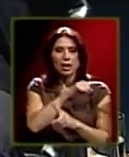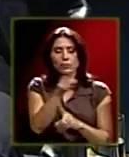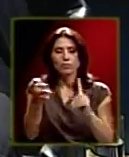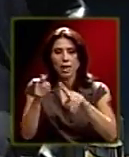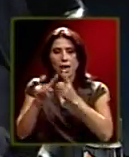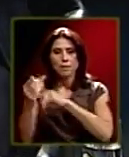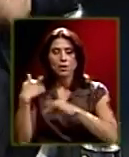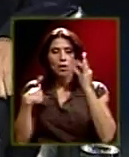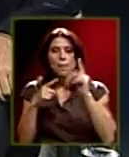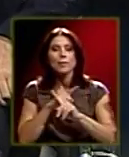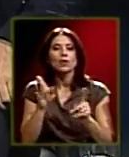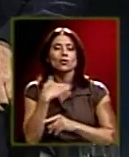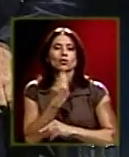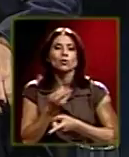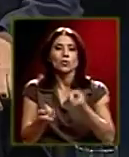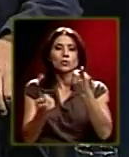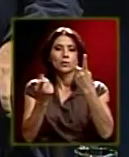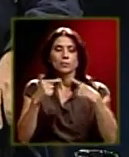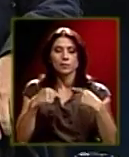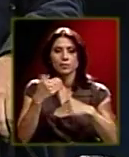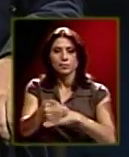amigos, pero nosotros regresamos.